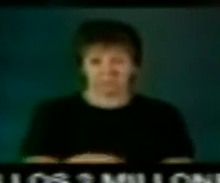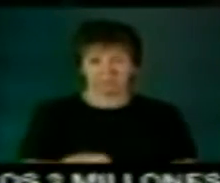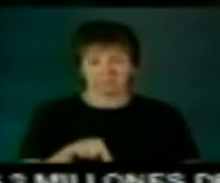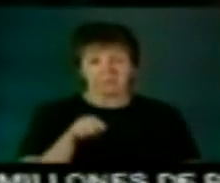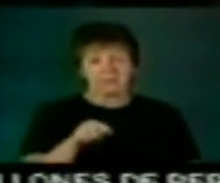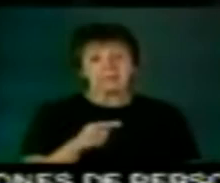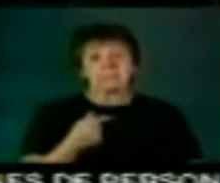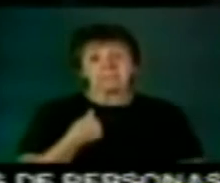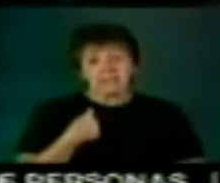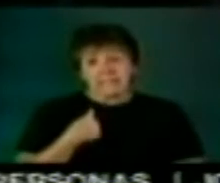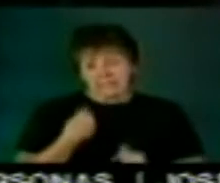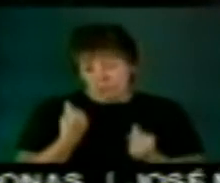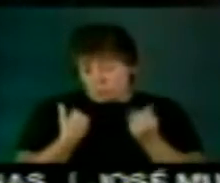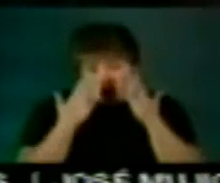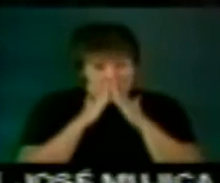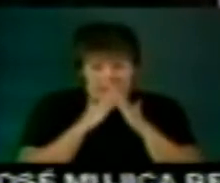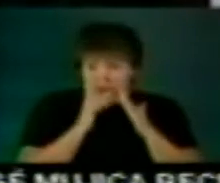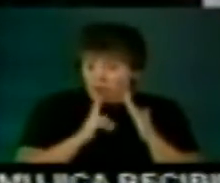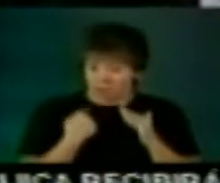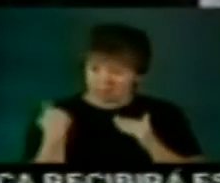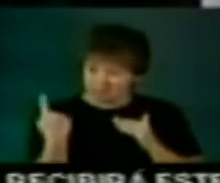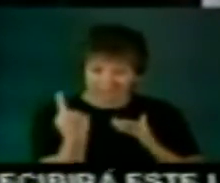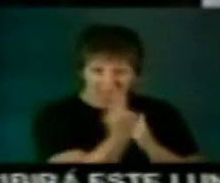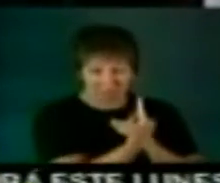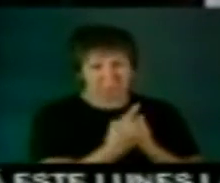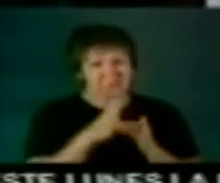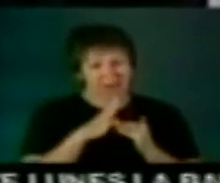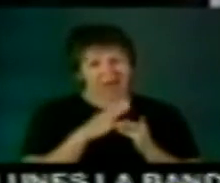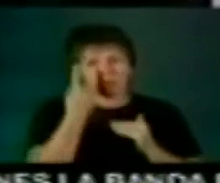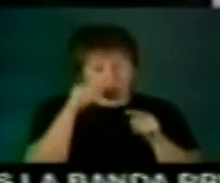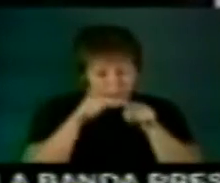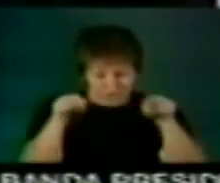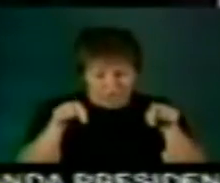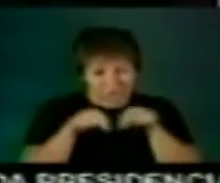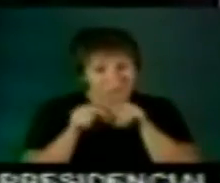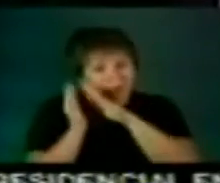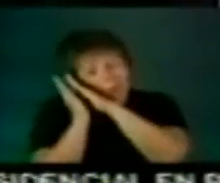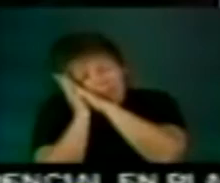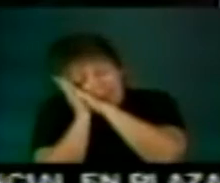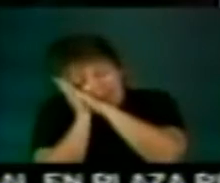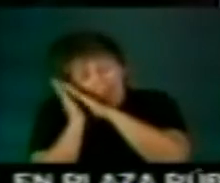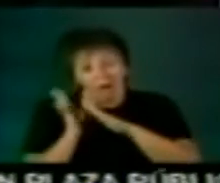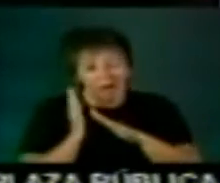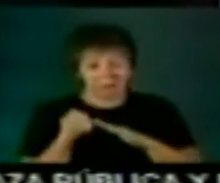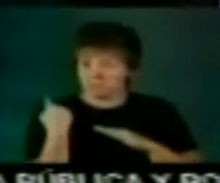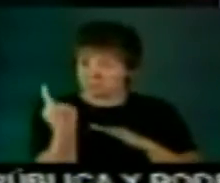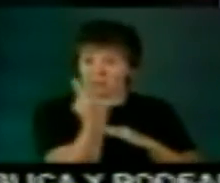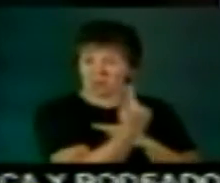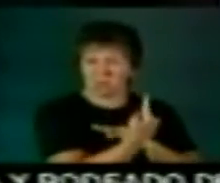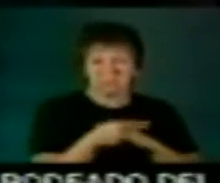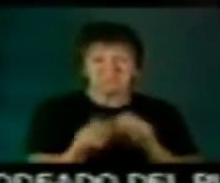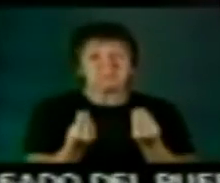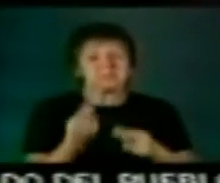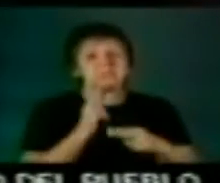Dentro de nuestro hogar latinoamericano tenemos un dormitorio que compartimos y que se